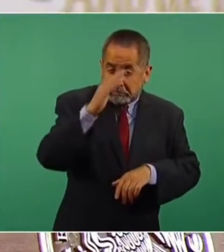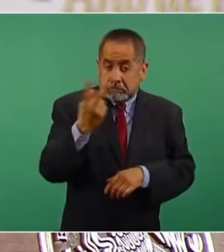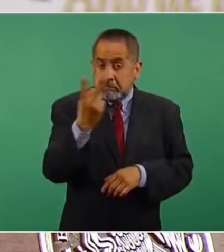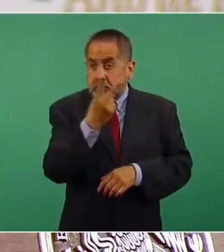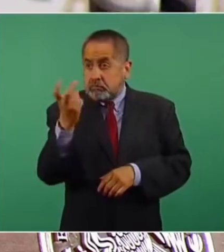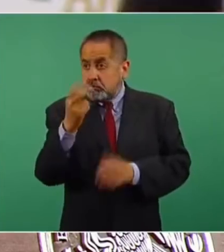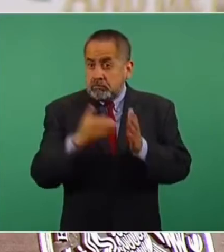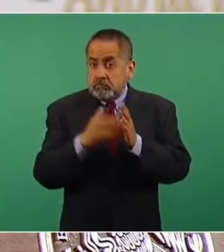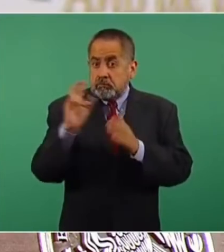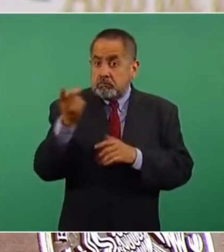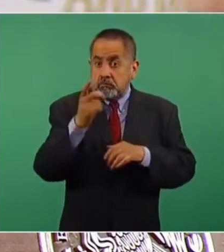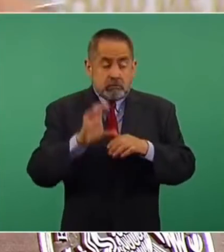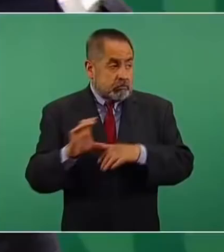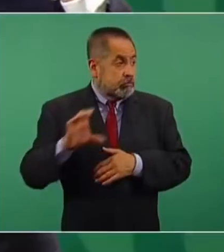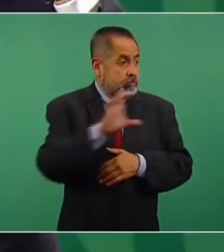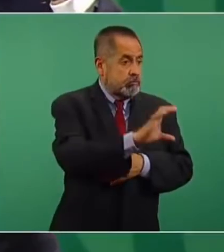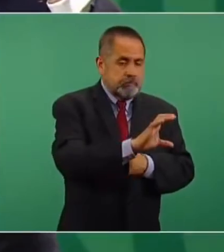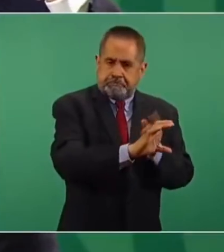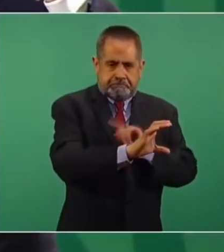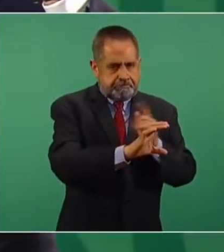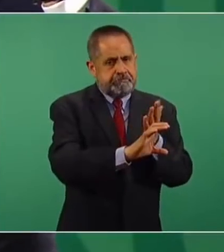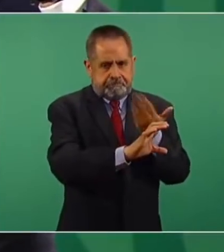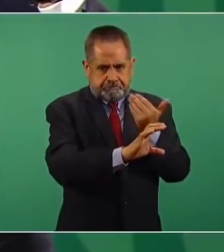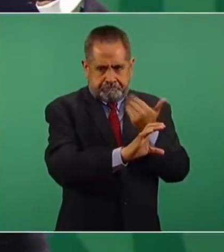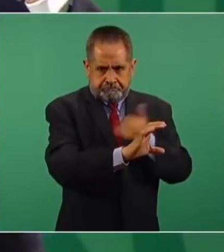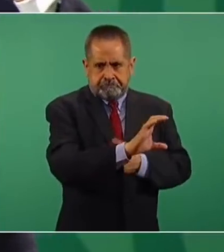$200 millones, devuelven el dinero